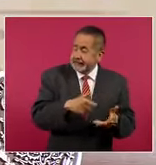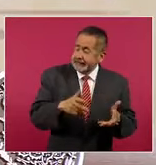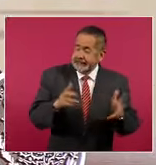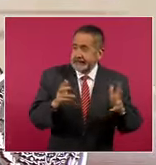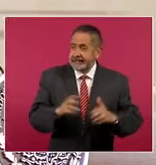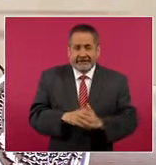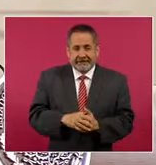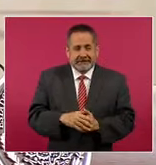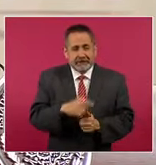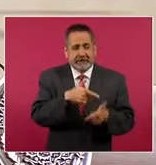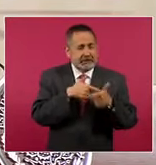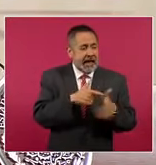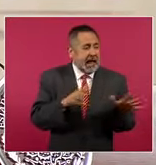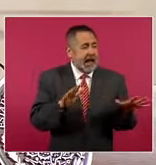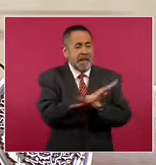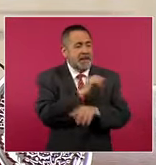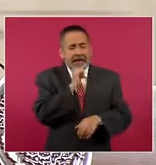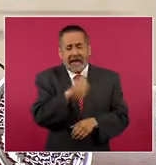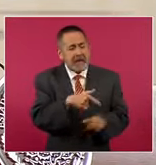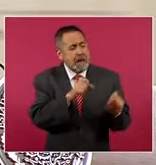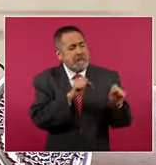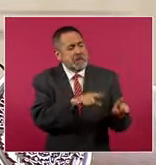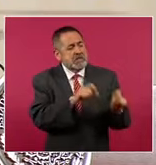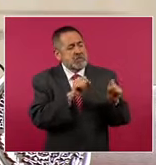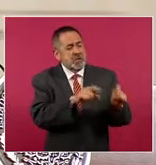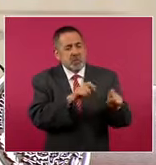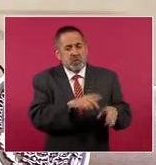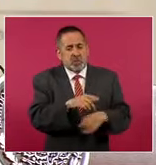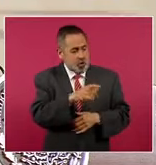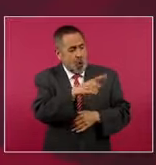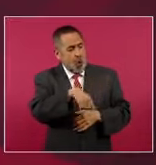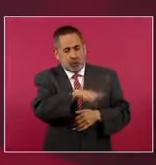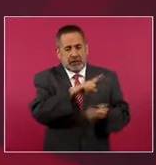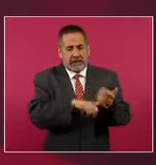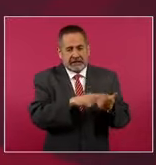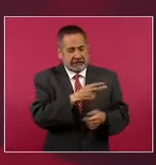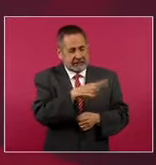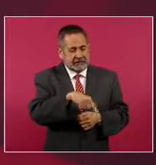no van a cambiar porque ya ustedes